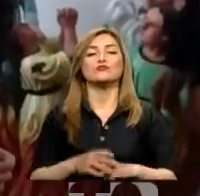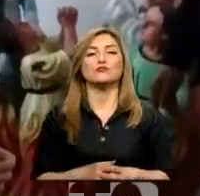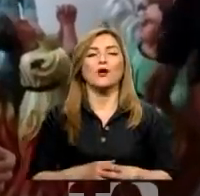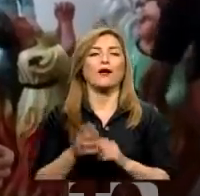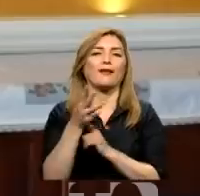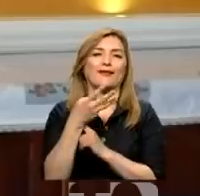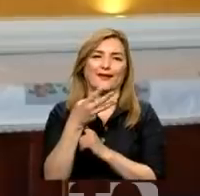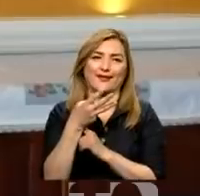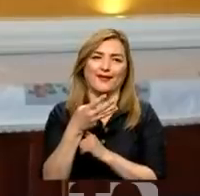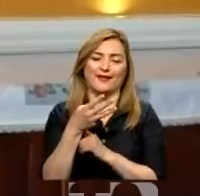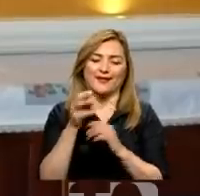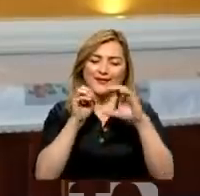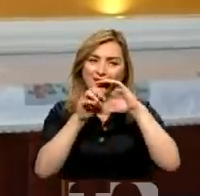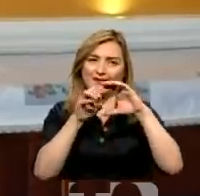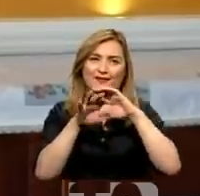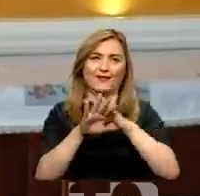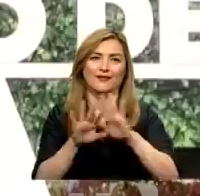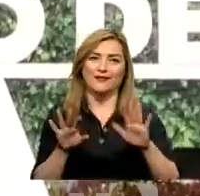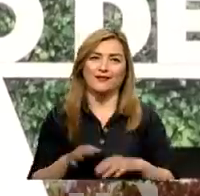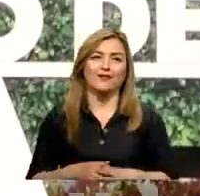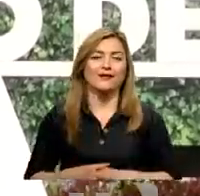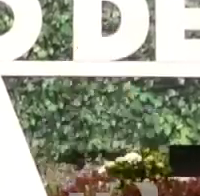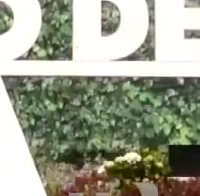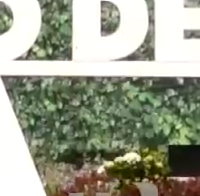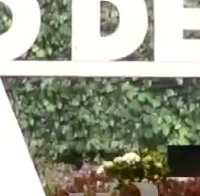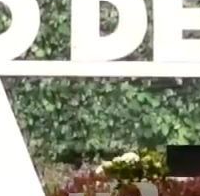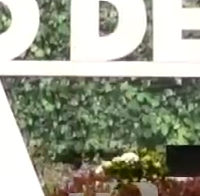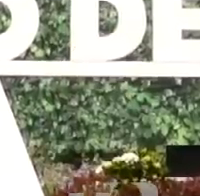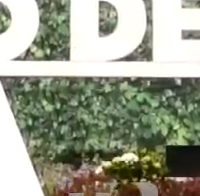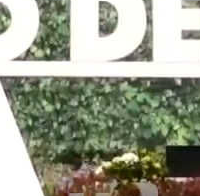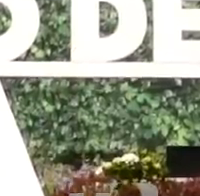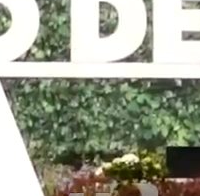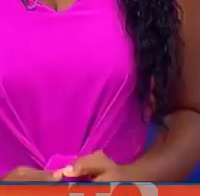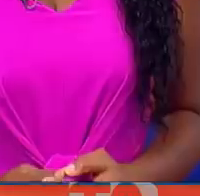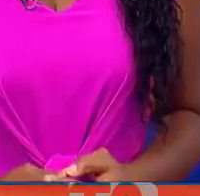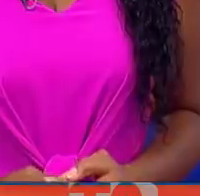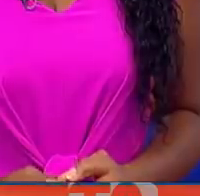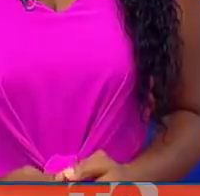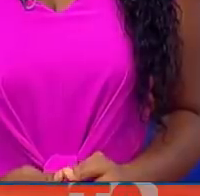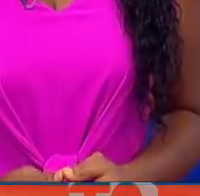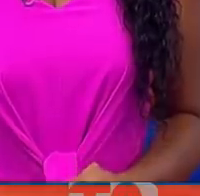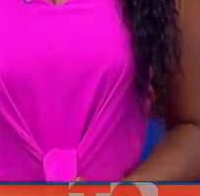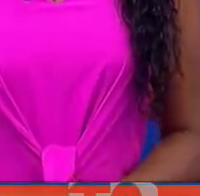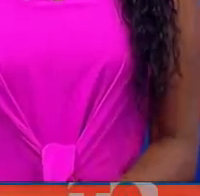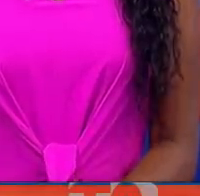manera virtual. En el Cantón San Pedro de Huaca, Jairo Jacome Ortega, 24 horas.